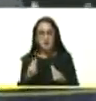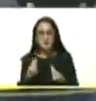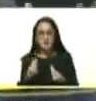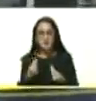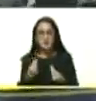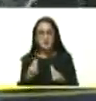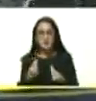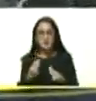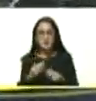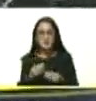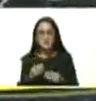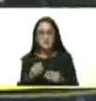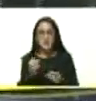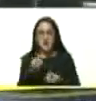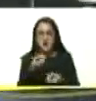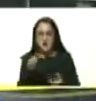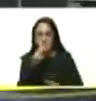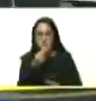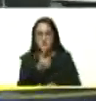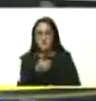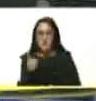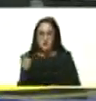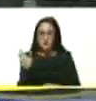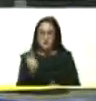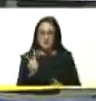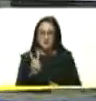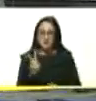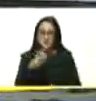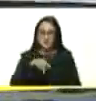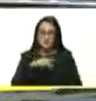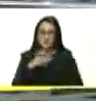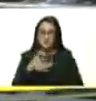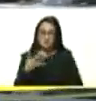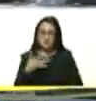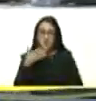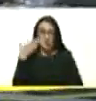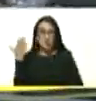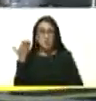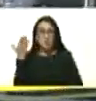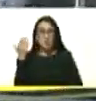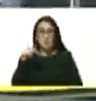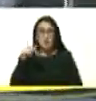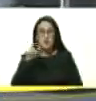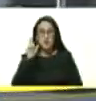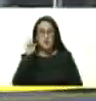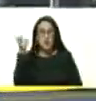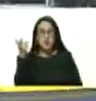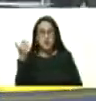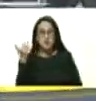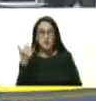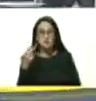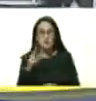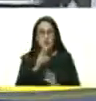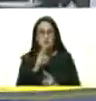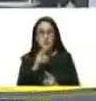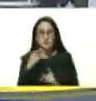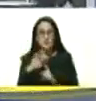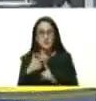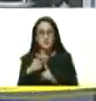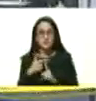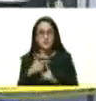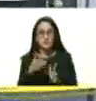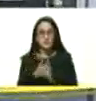que va para la dieta de los venezolanos. Para nosotros es un orgullo contar aquí en Guárico pues con esta respuesta positiva en